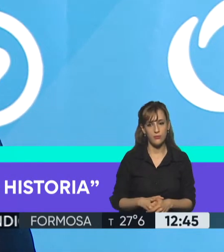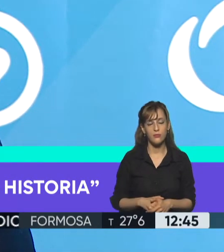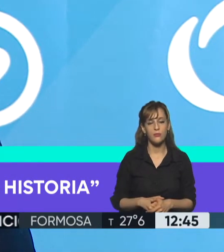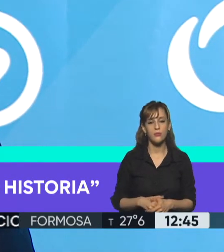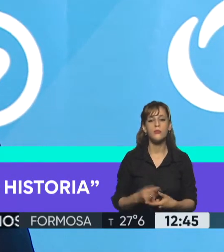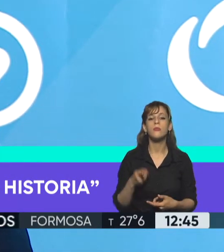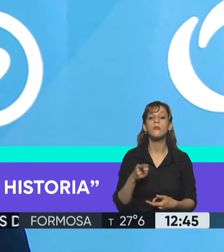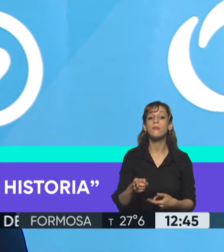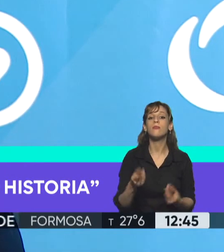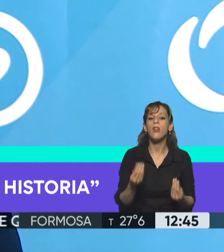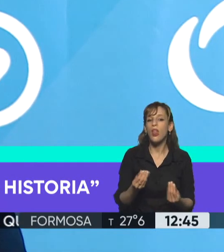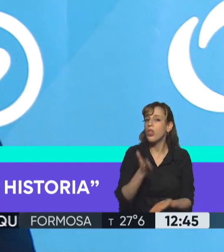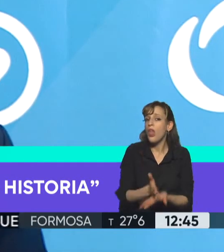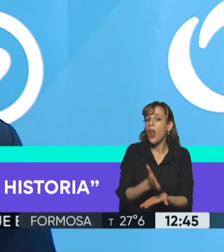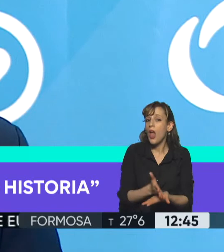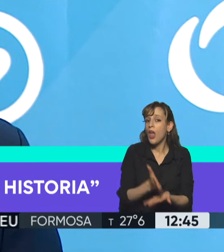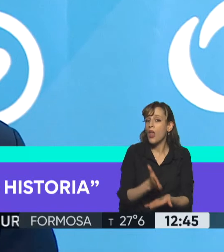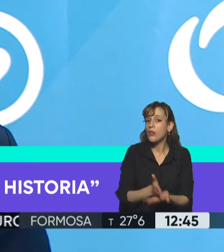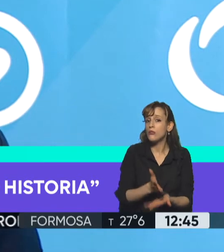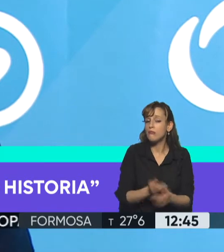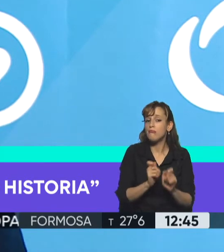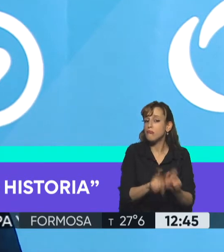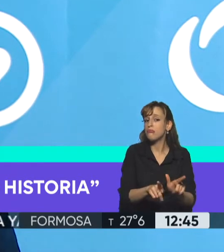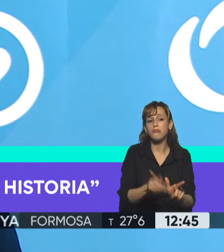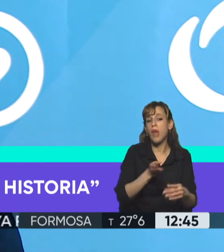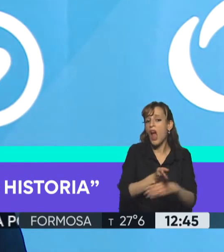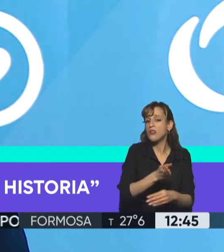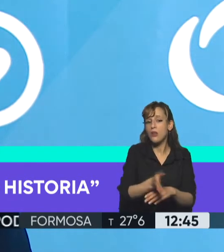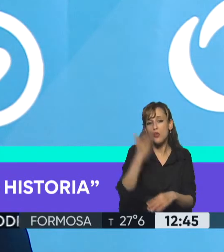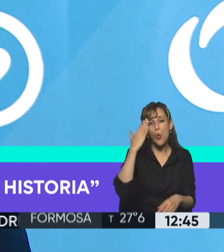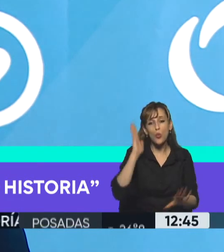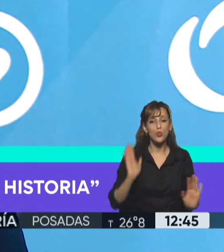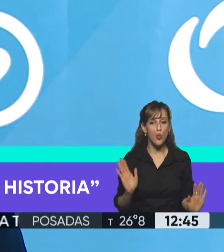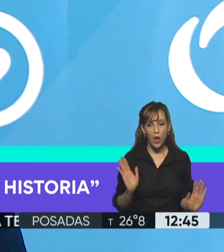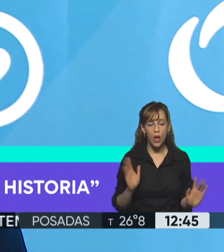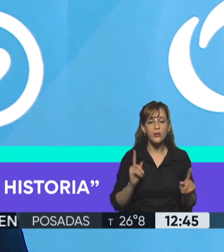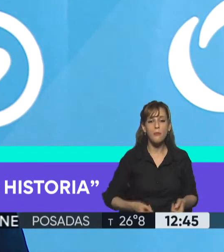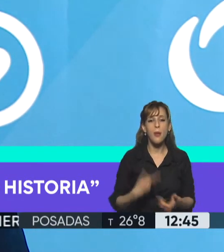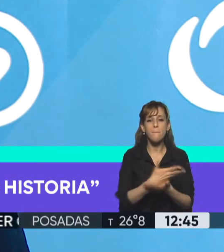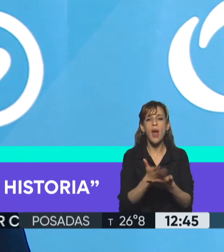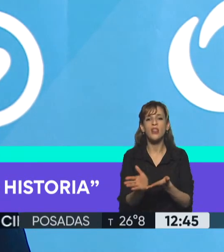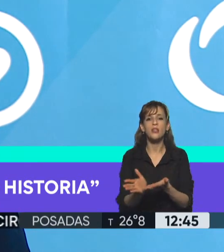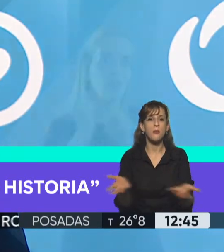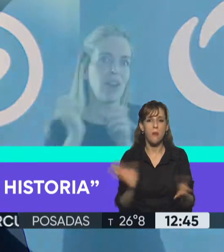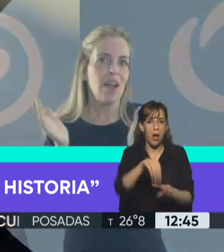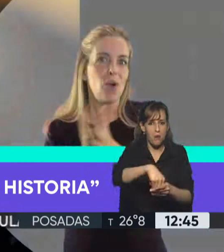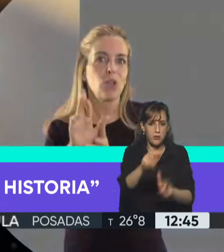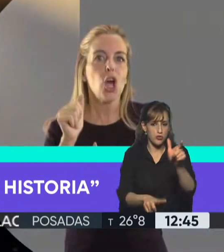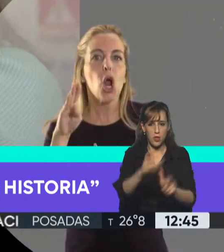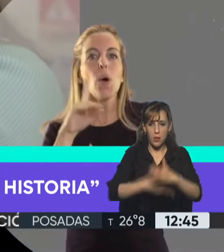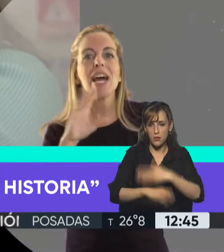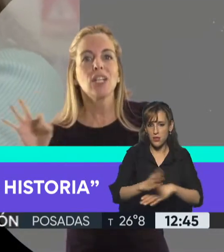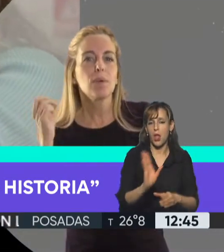manifestación del ejercicio de un derecho, que es el derecho de acceso a la cultura y de la participación de las personas con discapacidad. Esta